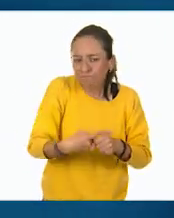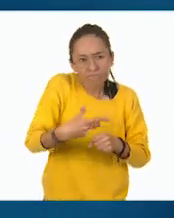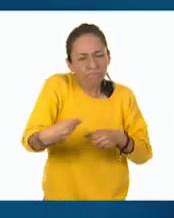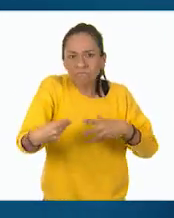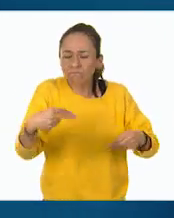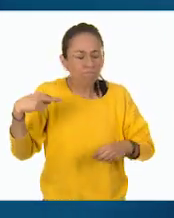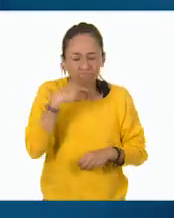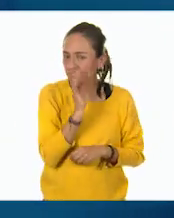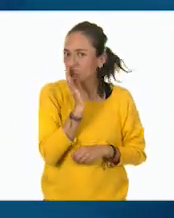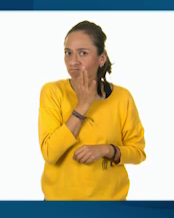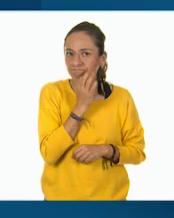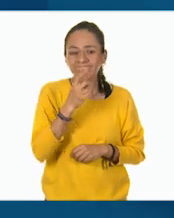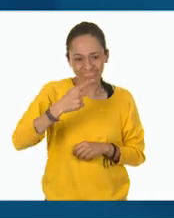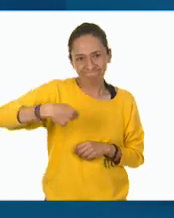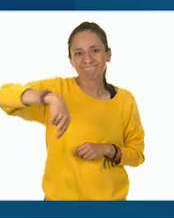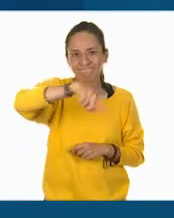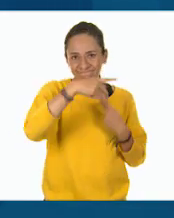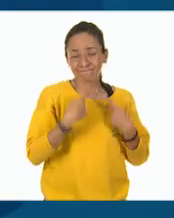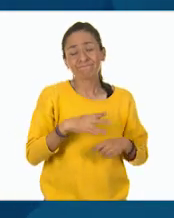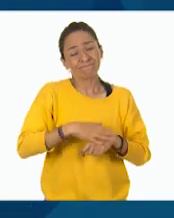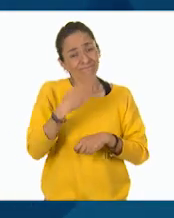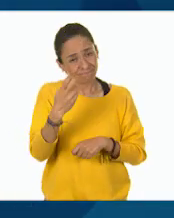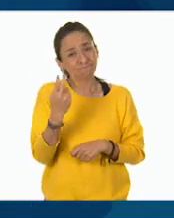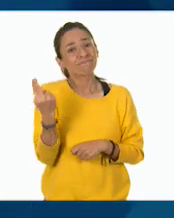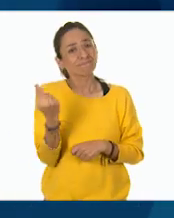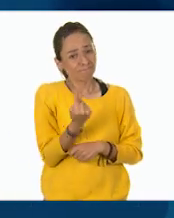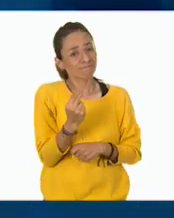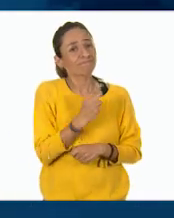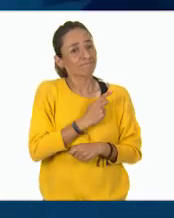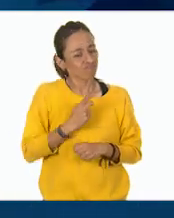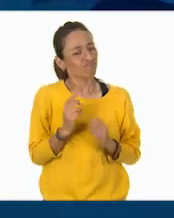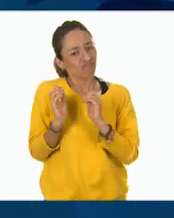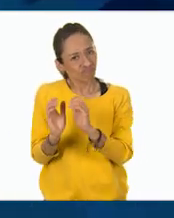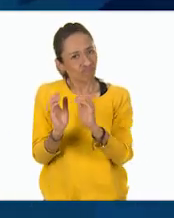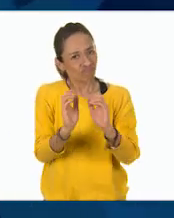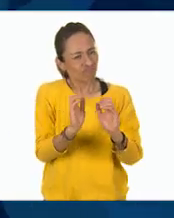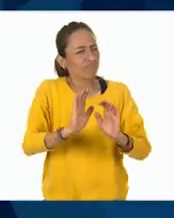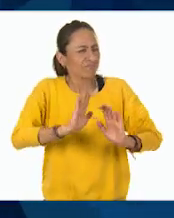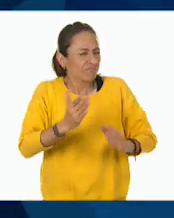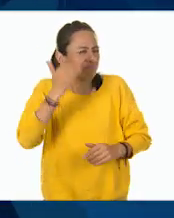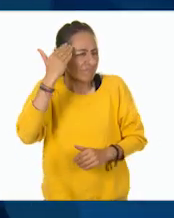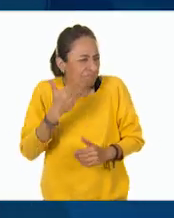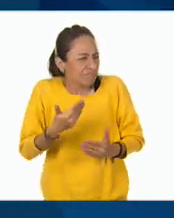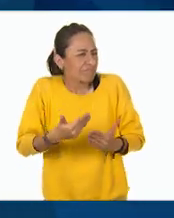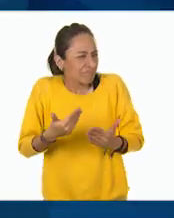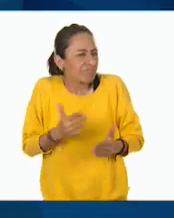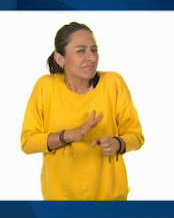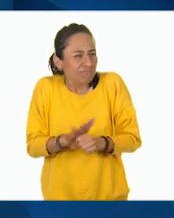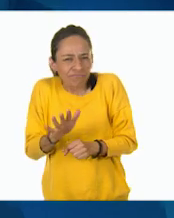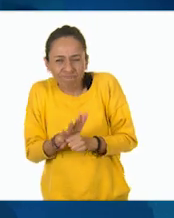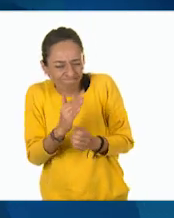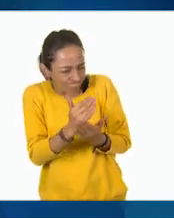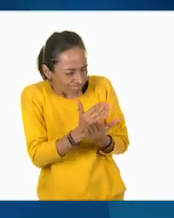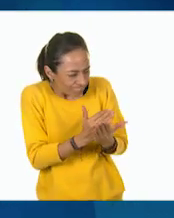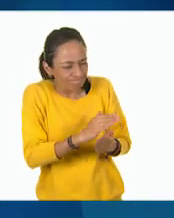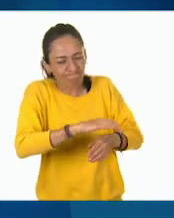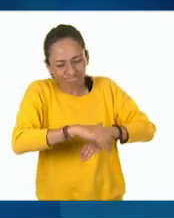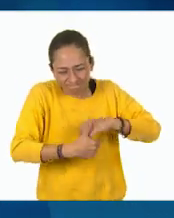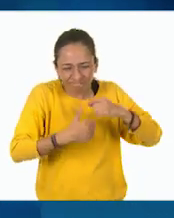las personas. Por eso hay que continuar cuidándonos siguiendo las buenas prácticas que ya todos conocemos para evitar contagiarnos.